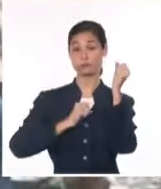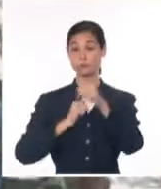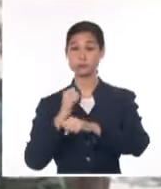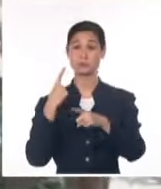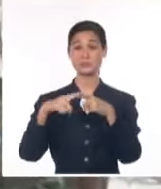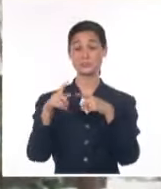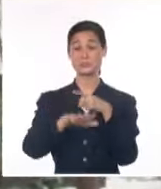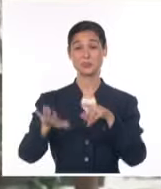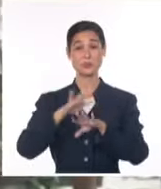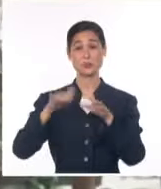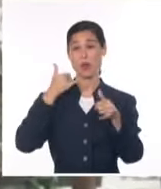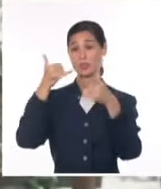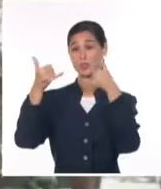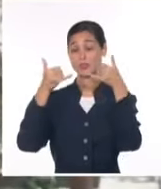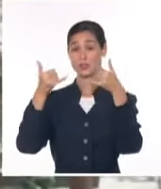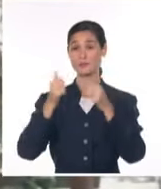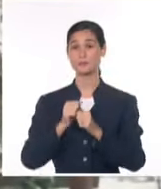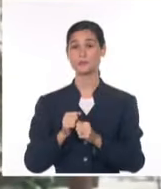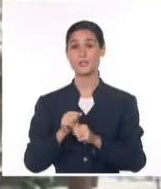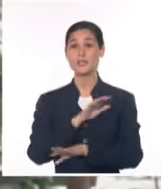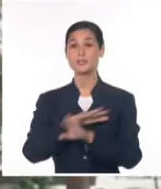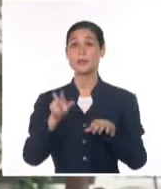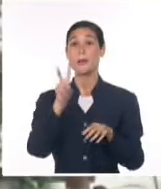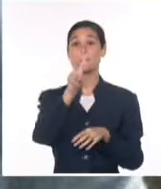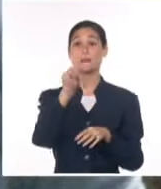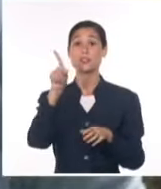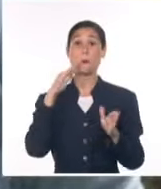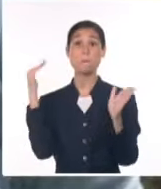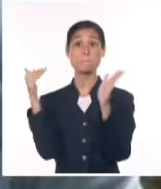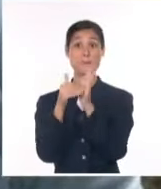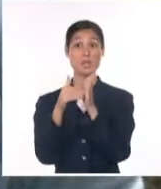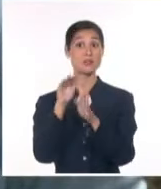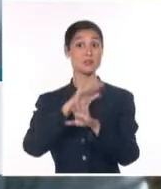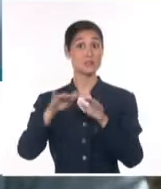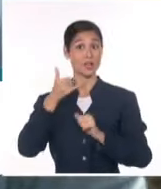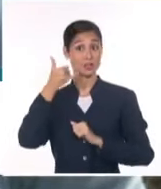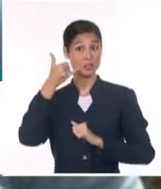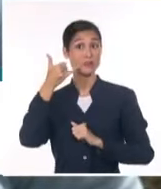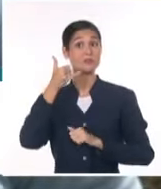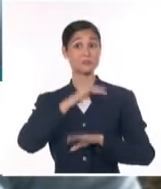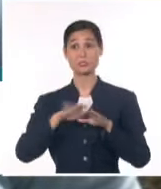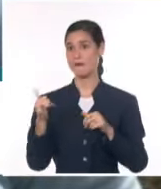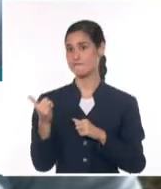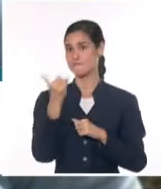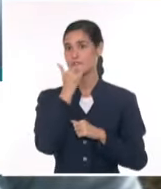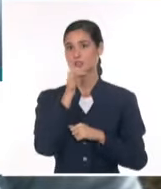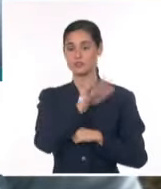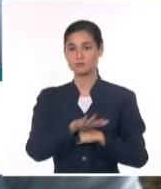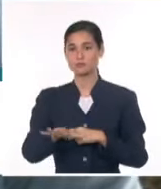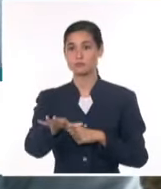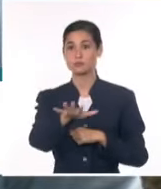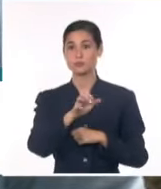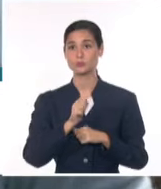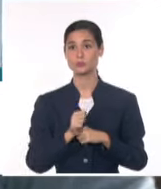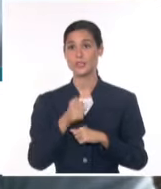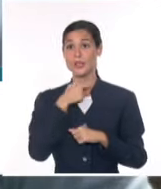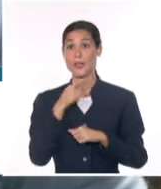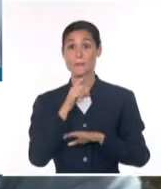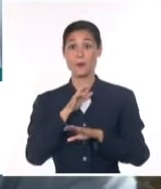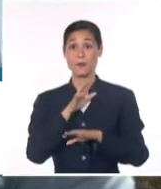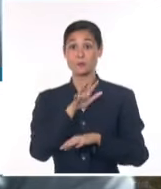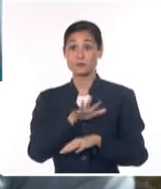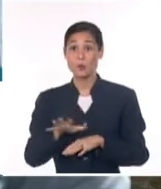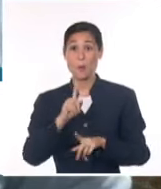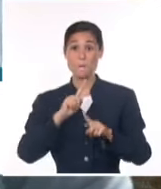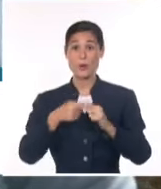Fueron afectados más de 21.000 servicios de telefonía fija. Básicamente centrada en todo lo que ocurrió por la caída